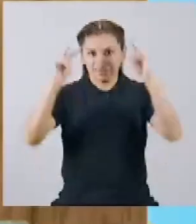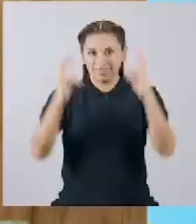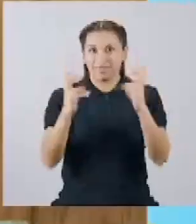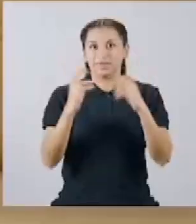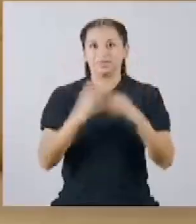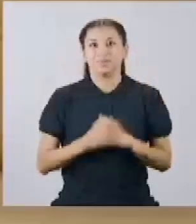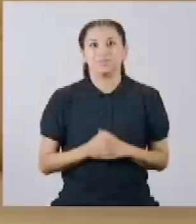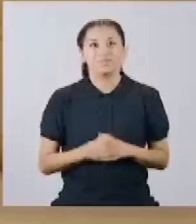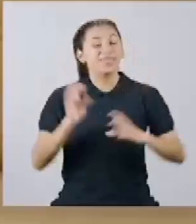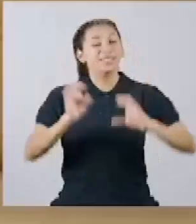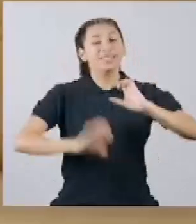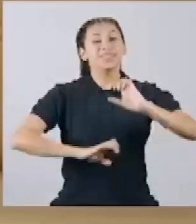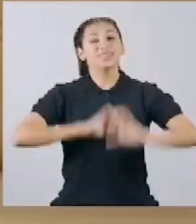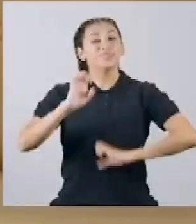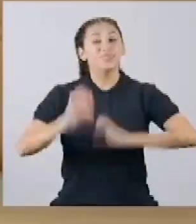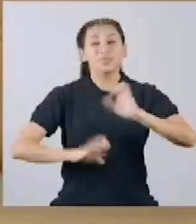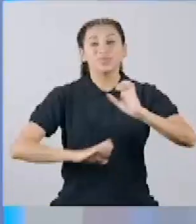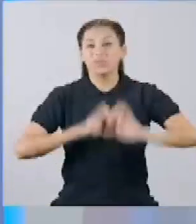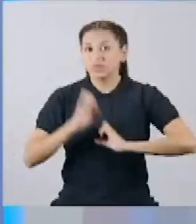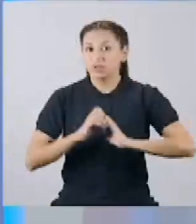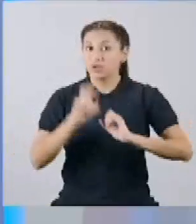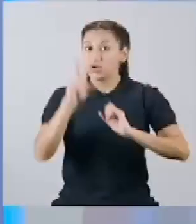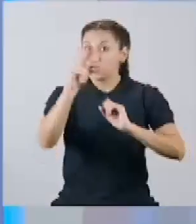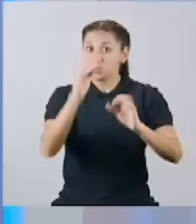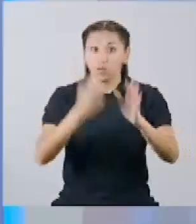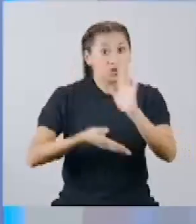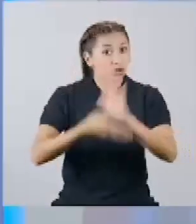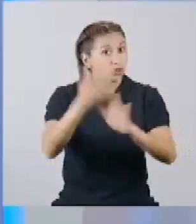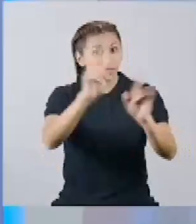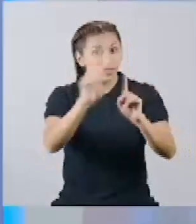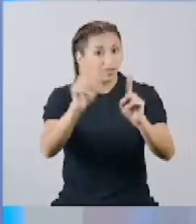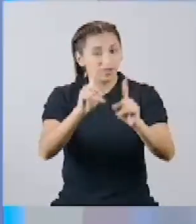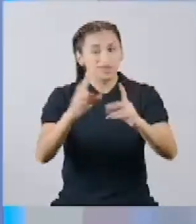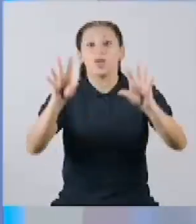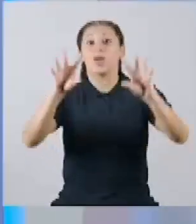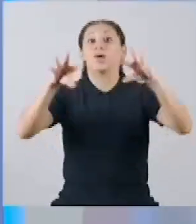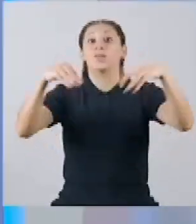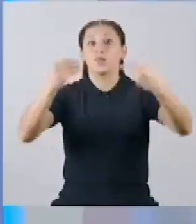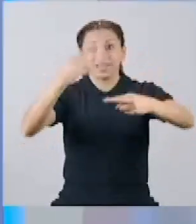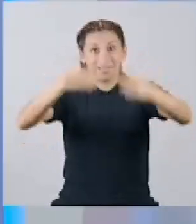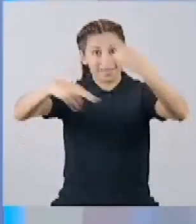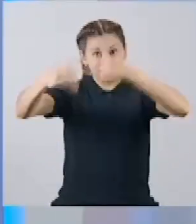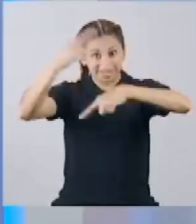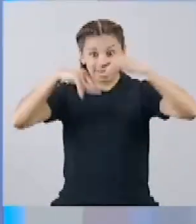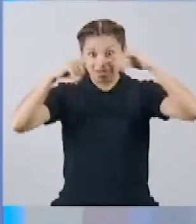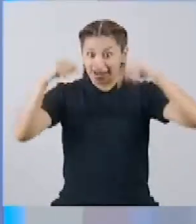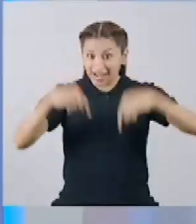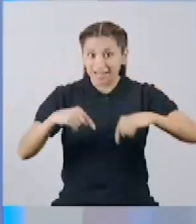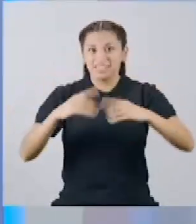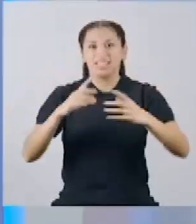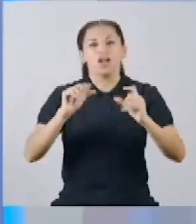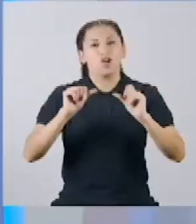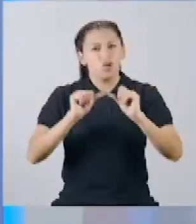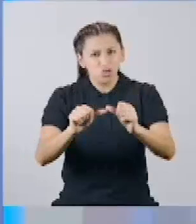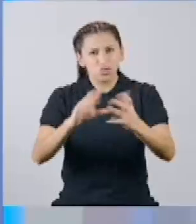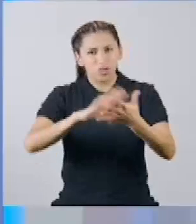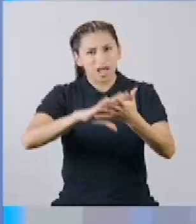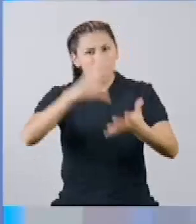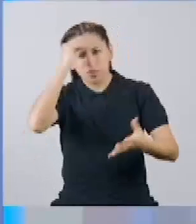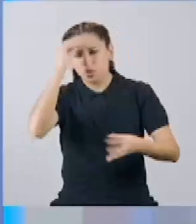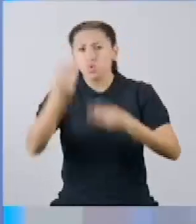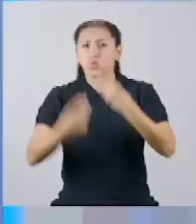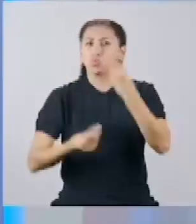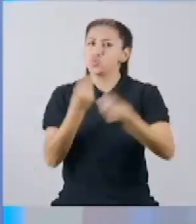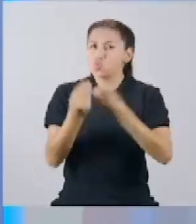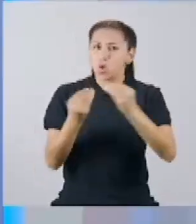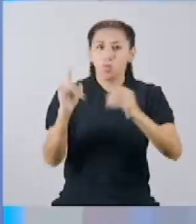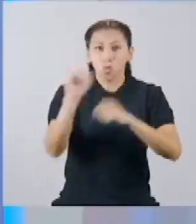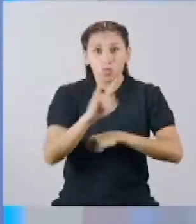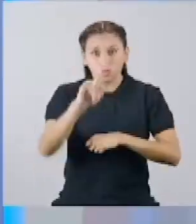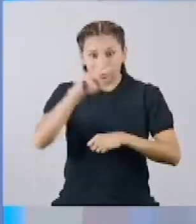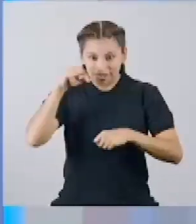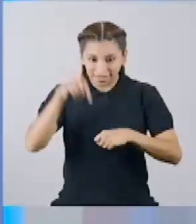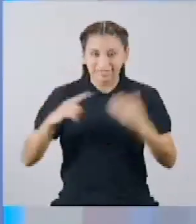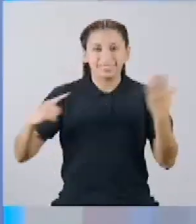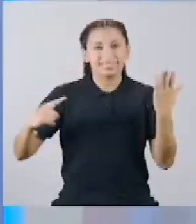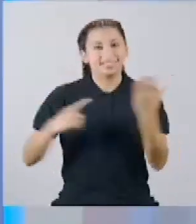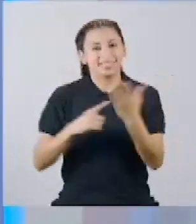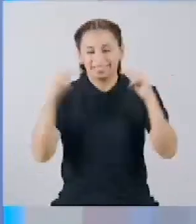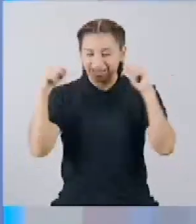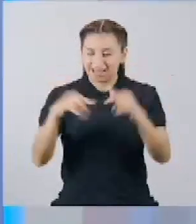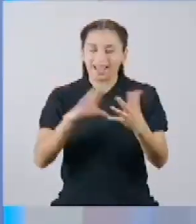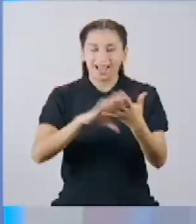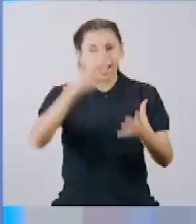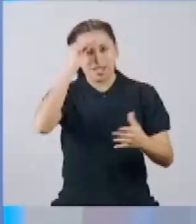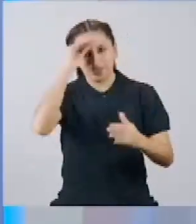este punto. ¡Qué emoción! Y no te muevas, porque al regreso de esta pausa vamos a aprender cómo usar estas